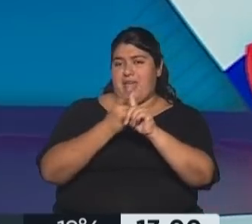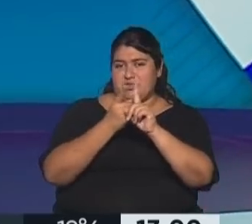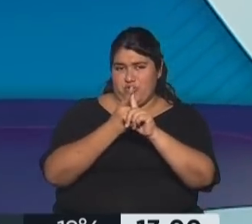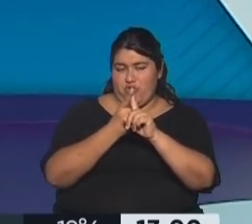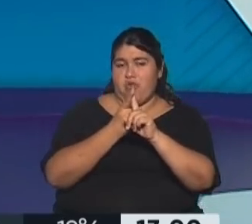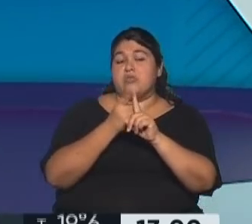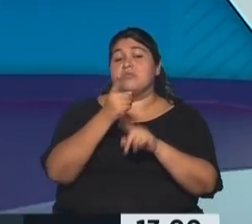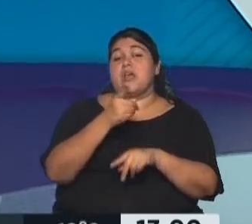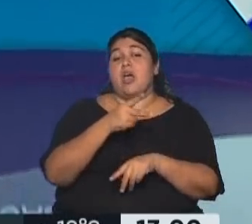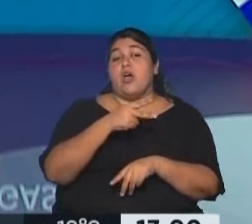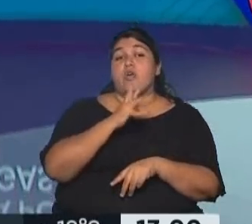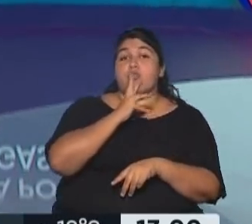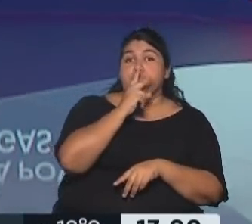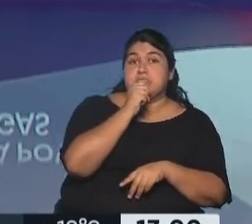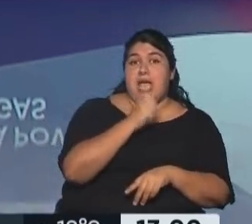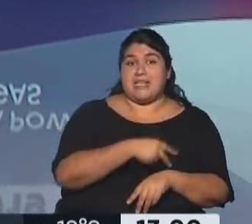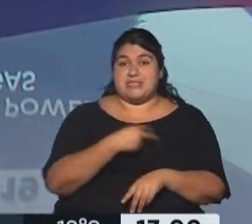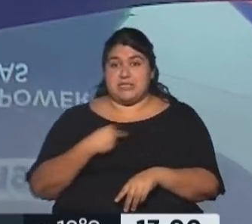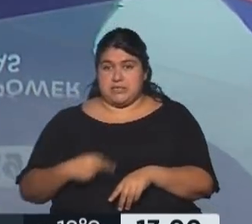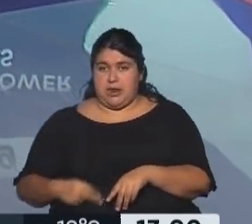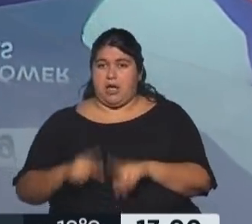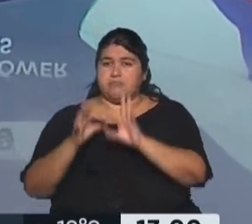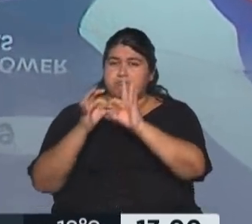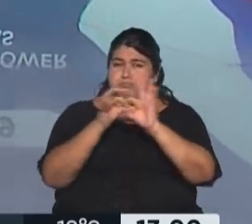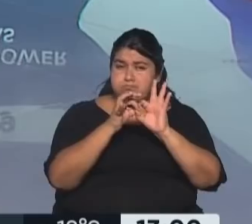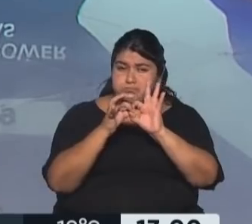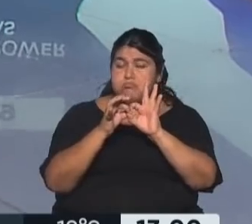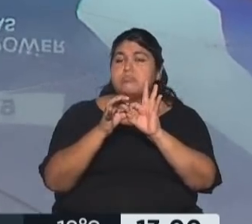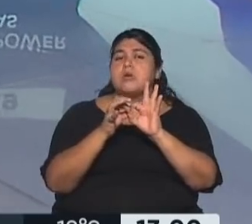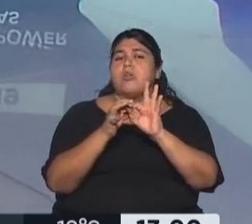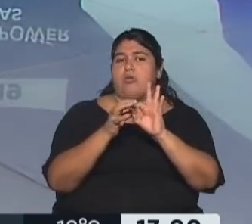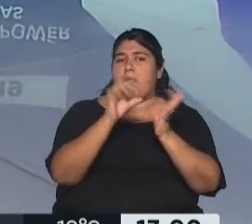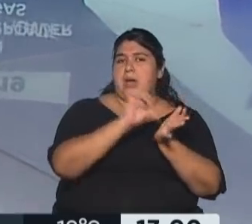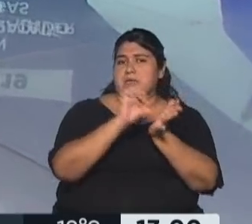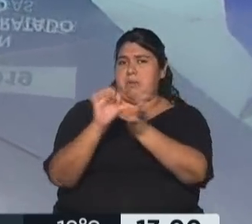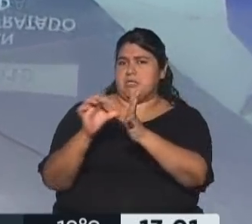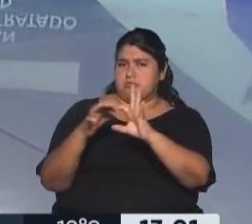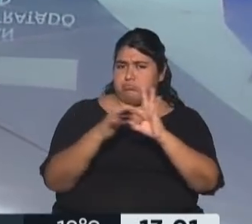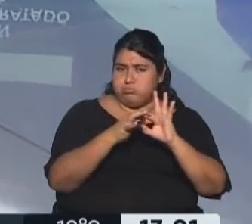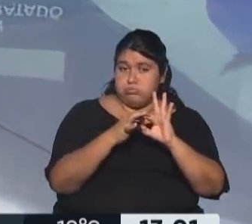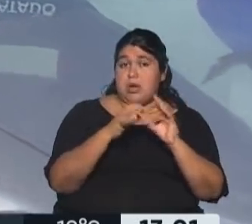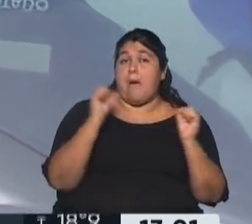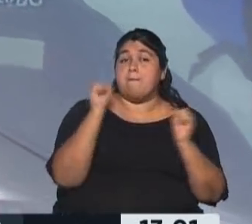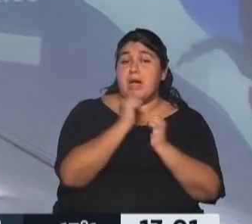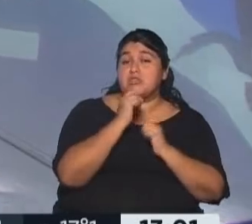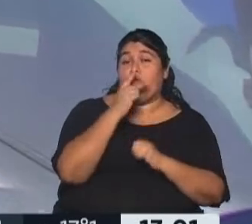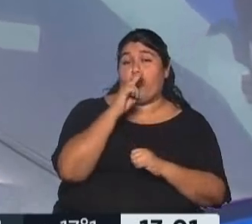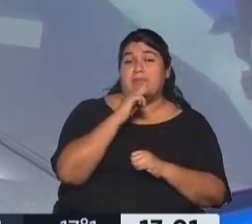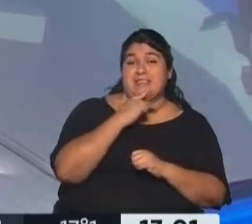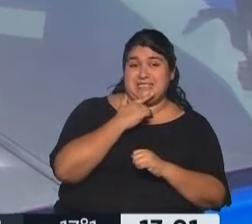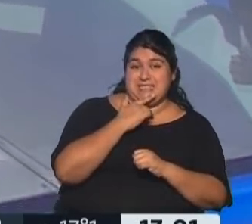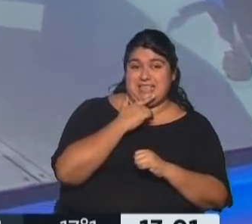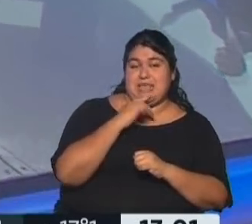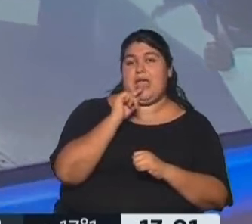entre Rusia y China. Esta alianza entre ambas naciones. Veíamos mayo 2017,